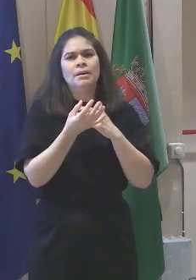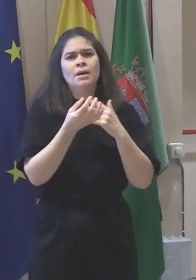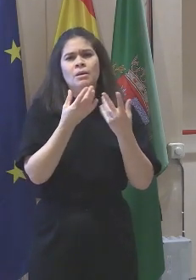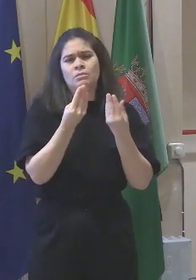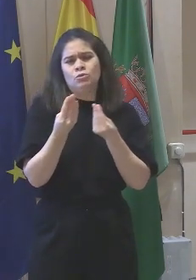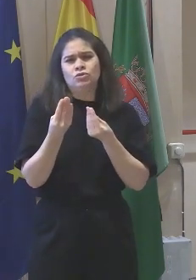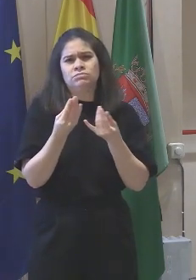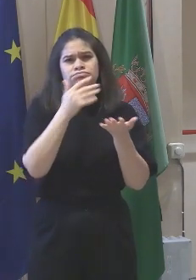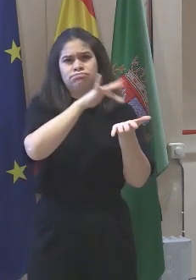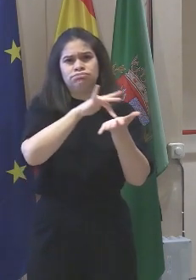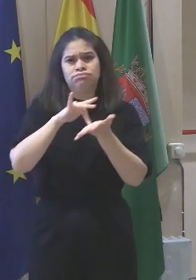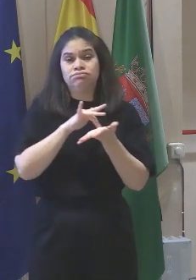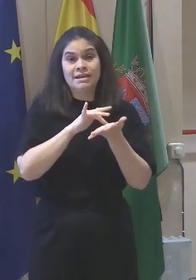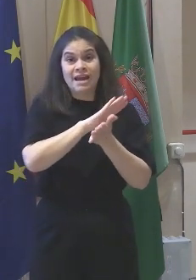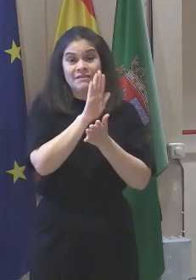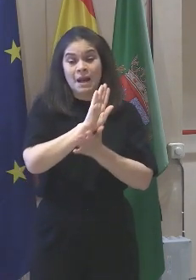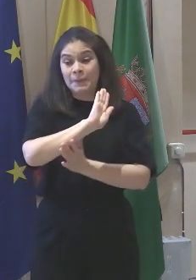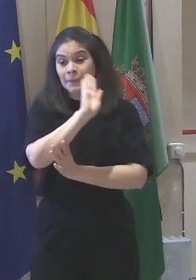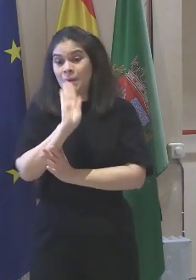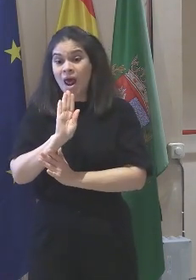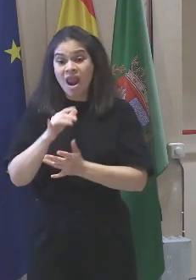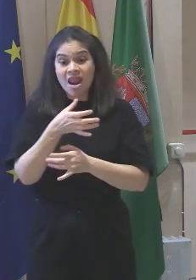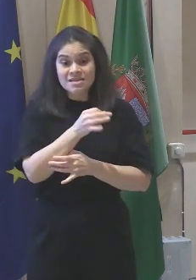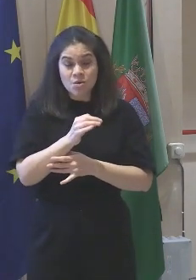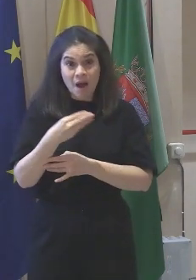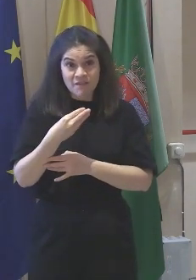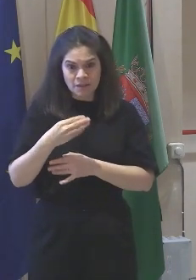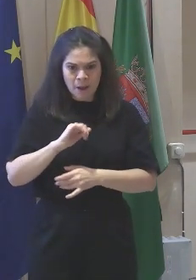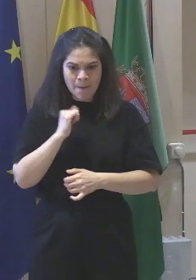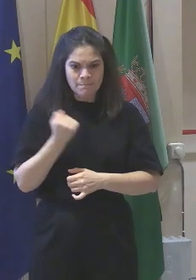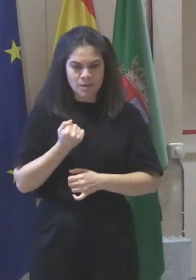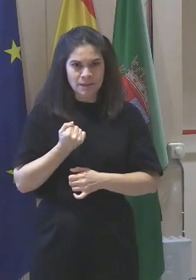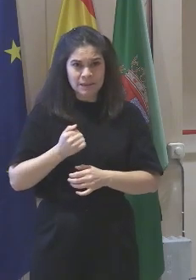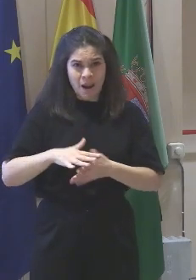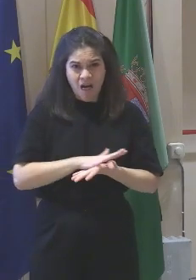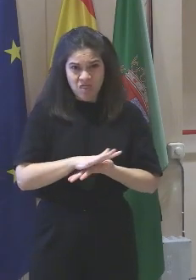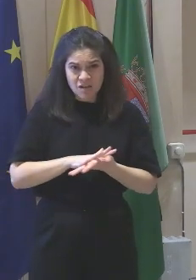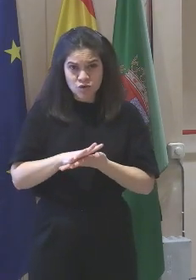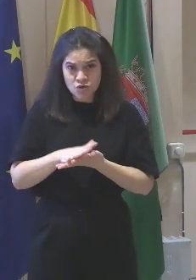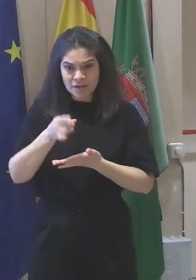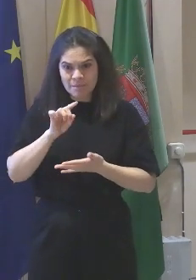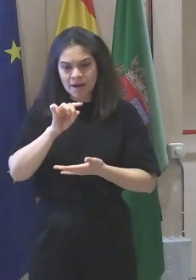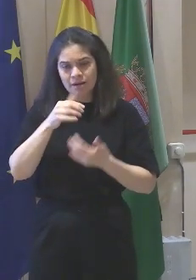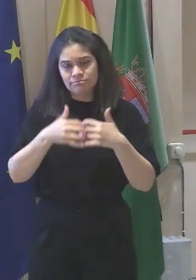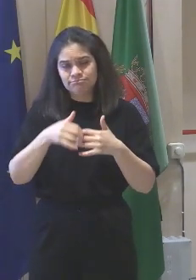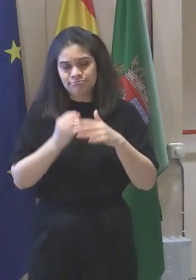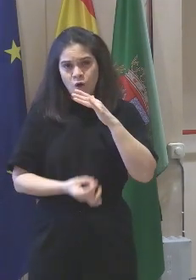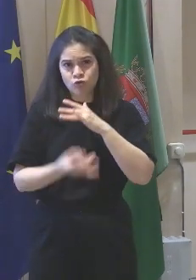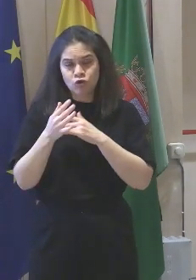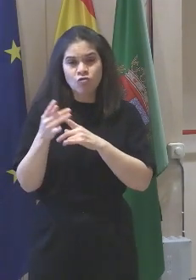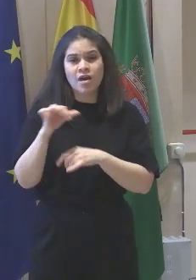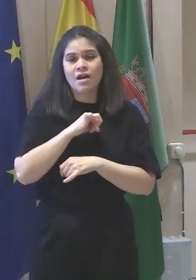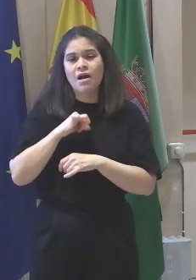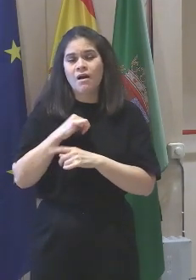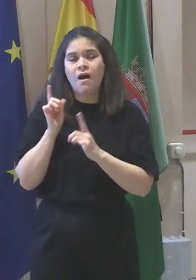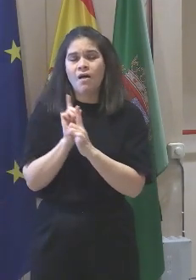a llevar a la destrucción de las células beta, al ataque de las células beta y a la producción de anticuerpos que va a